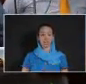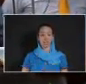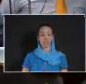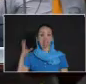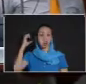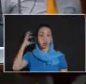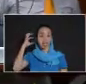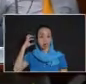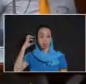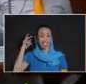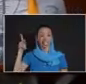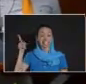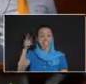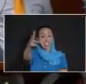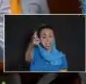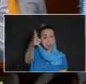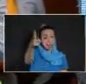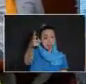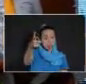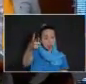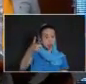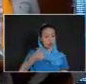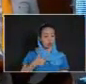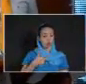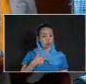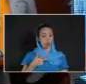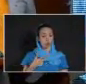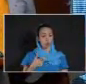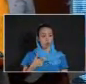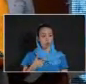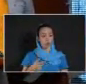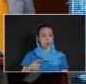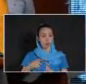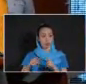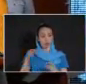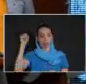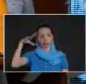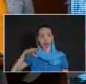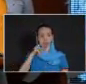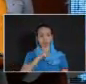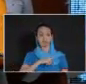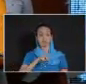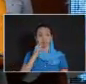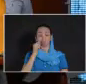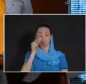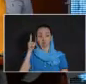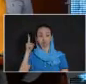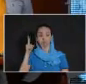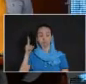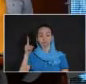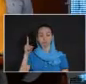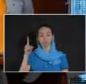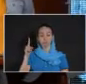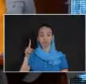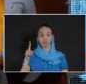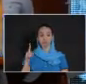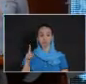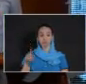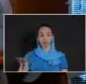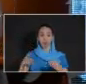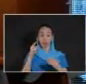y le dispararon. Pero bendito sea el nombre del Señor, no, como usted puede